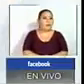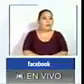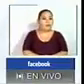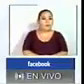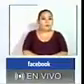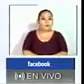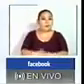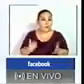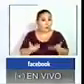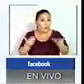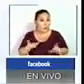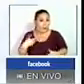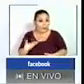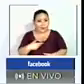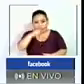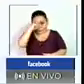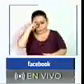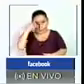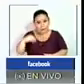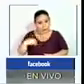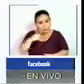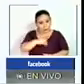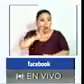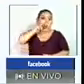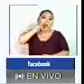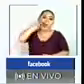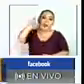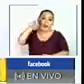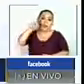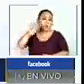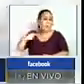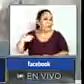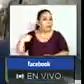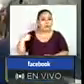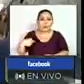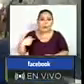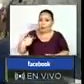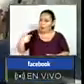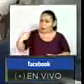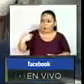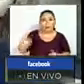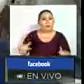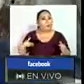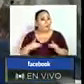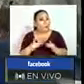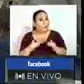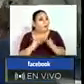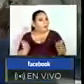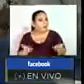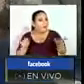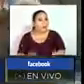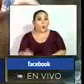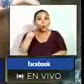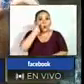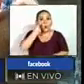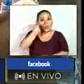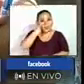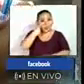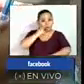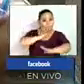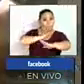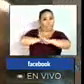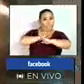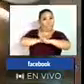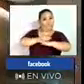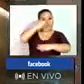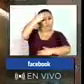Como profesión odontológica, nosotros siempre tenemos y siempre lo hemos tenido el cuidado de protección de bioseguridad.